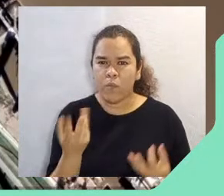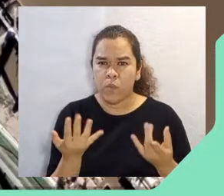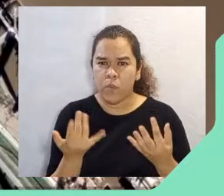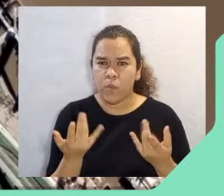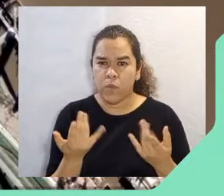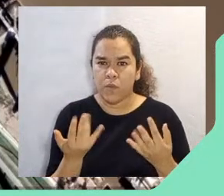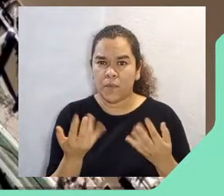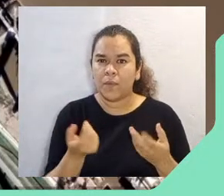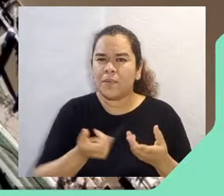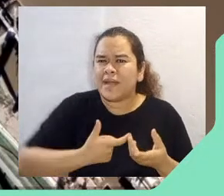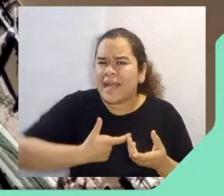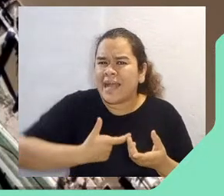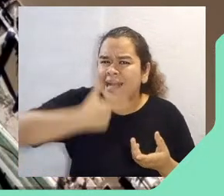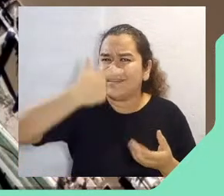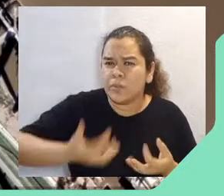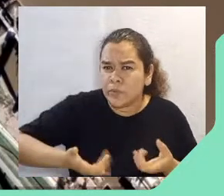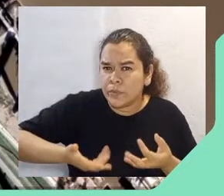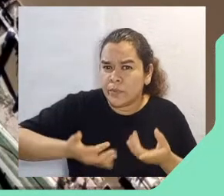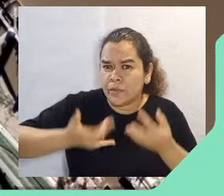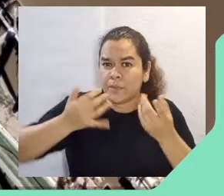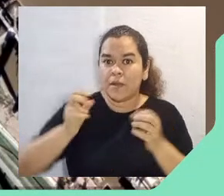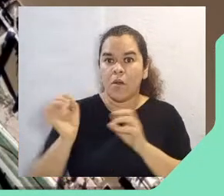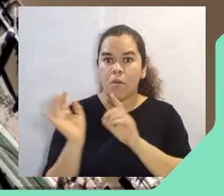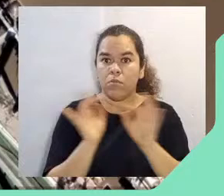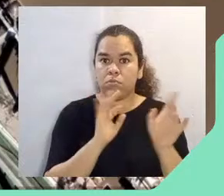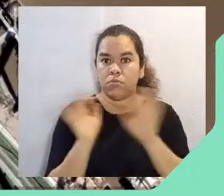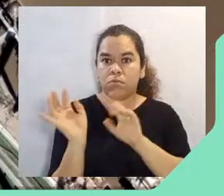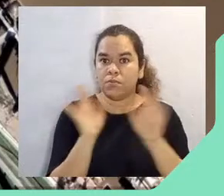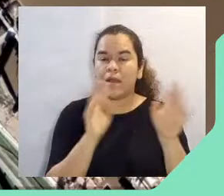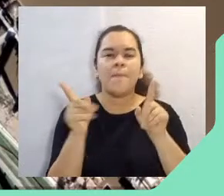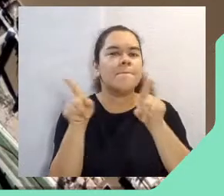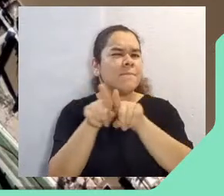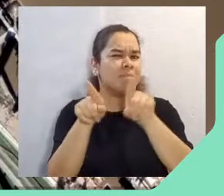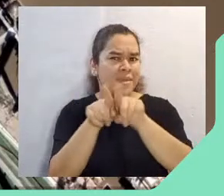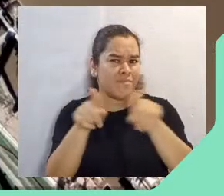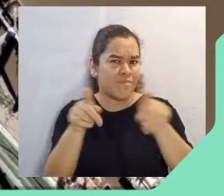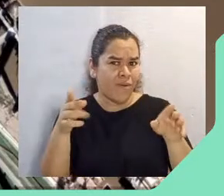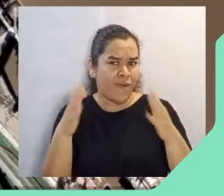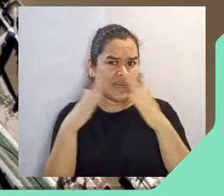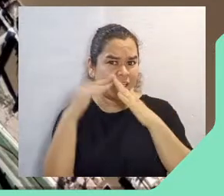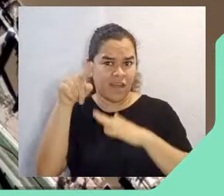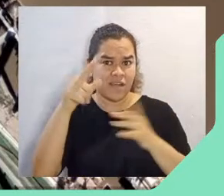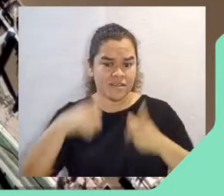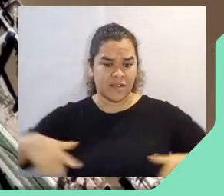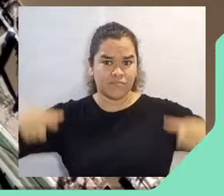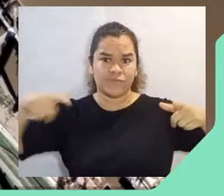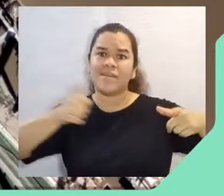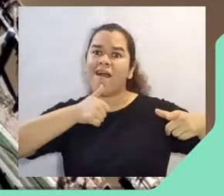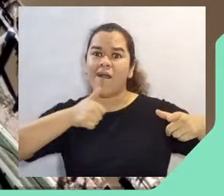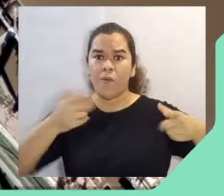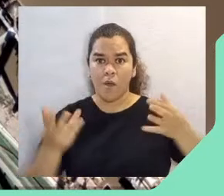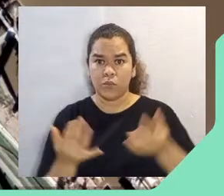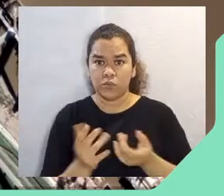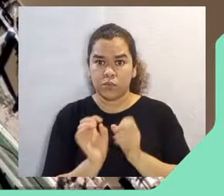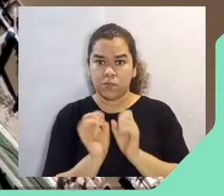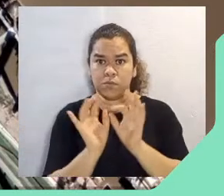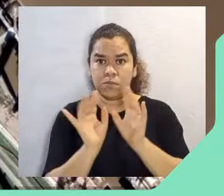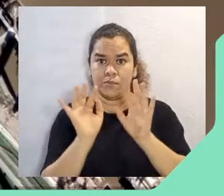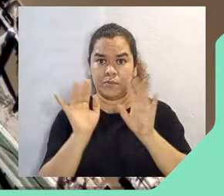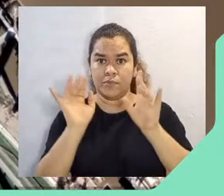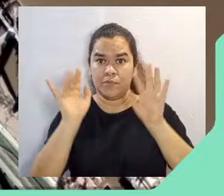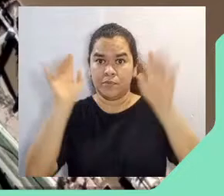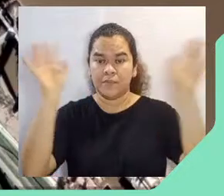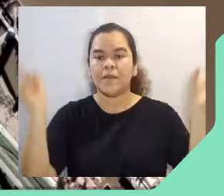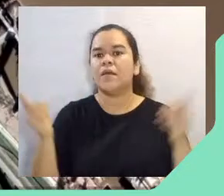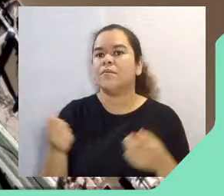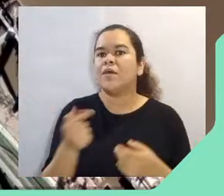Al evaporarse, pasa lo mismo que ustedes ven en la olla, digamos, de su casa cuando hierve, se expande violentamente